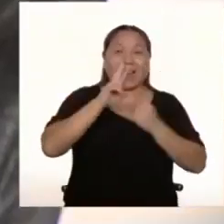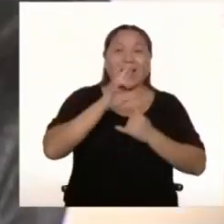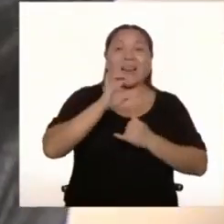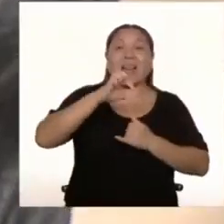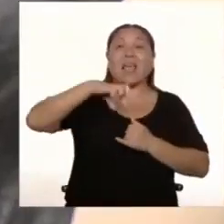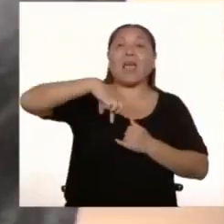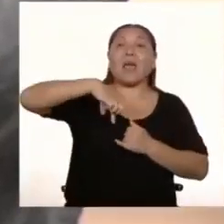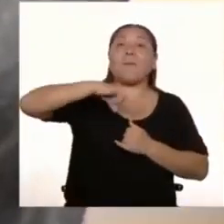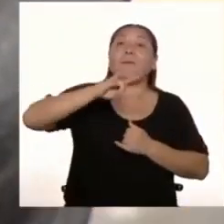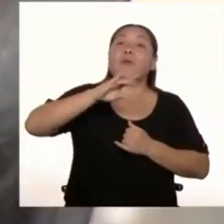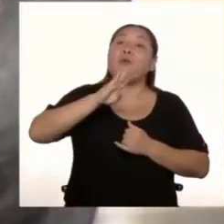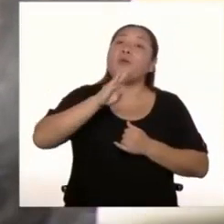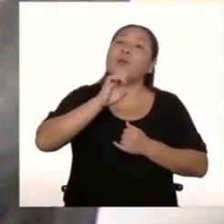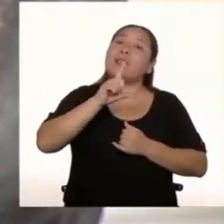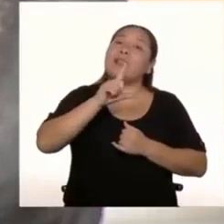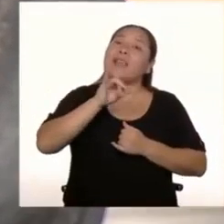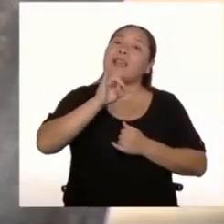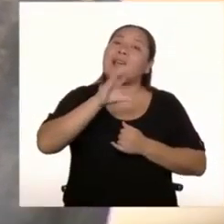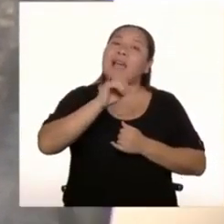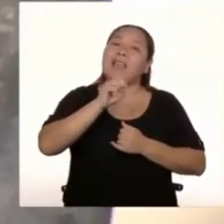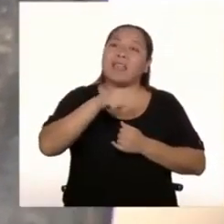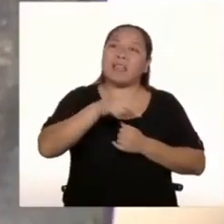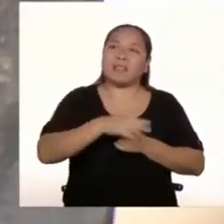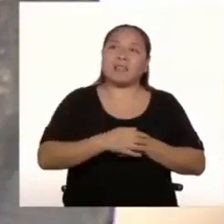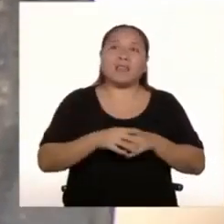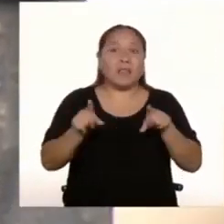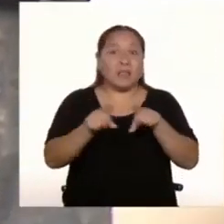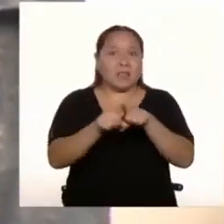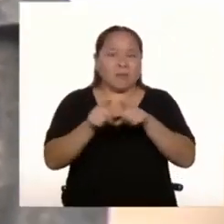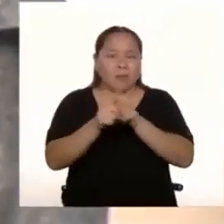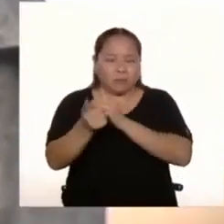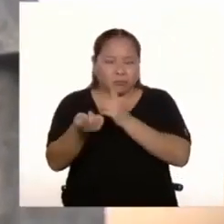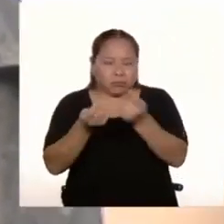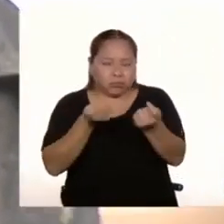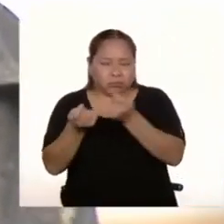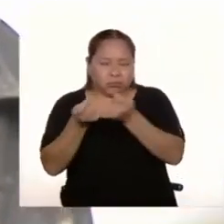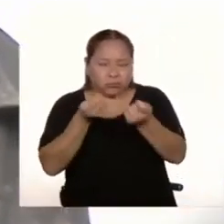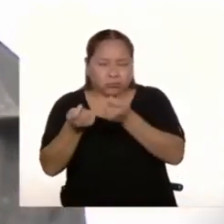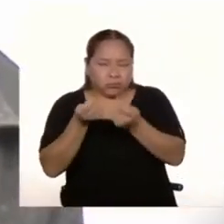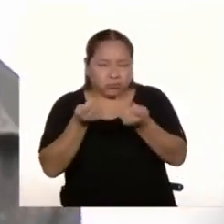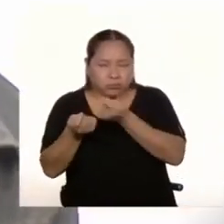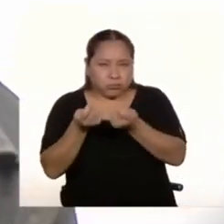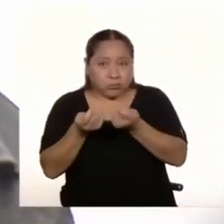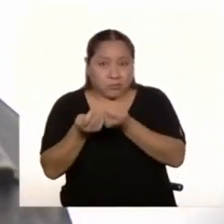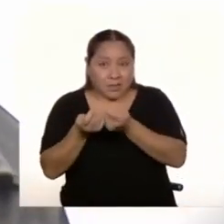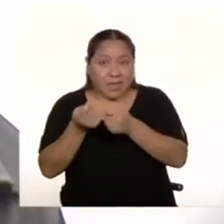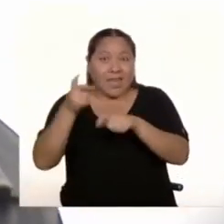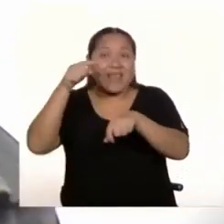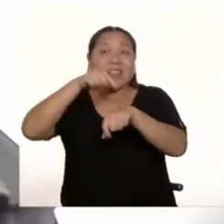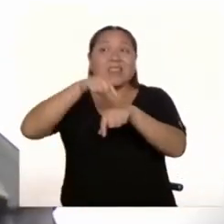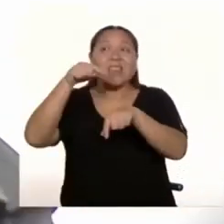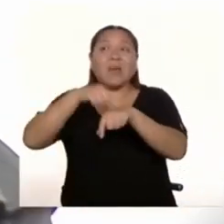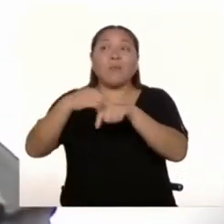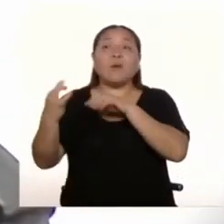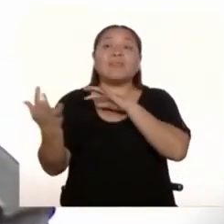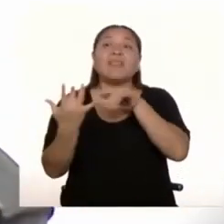también un gestor en tiempos de guerra.